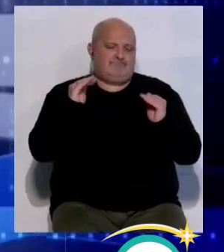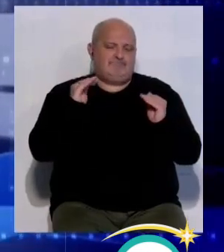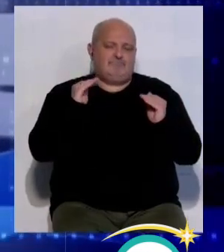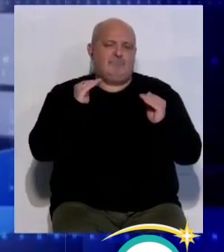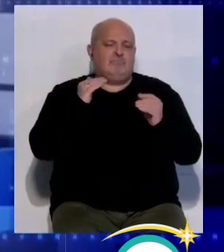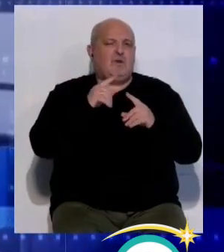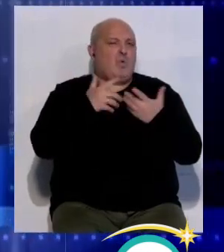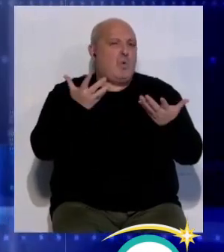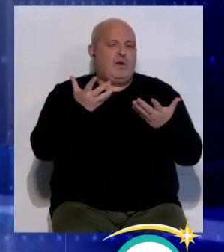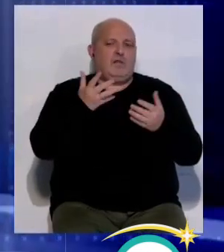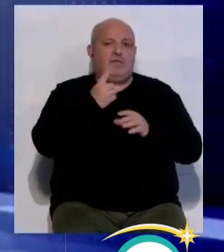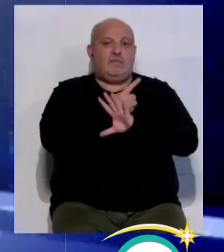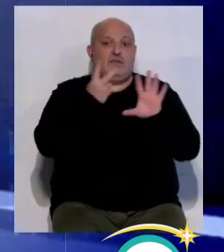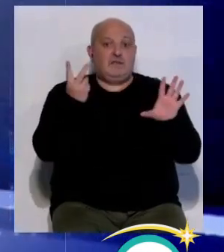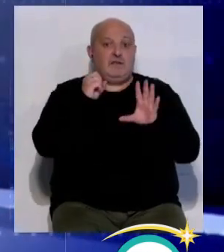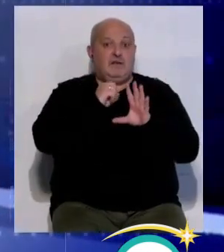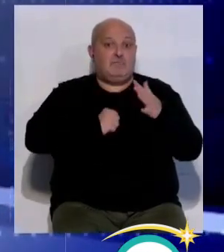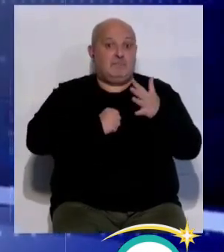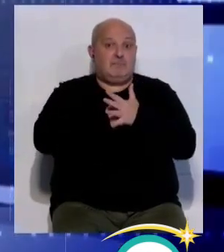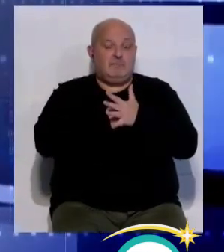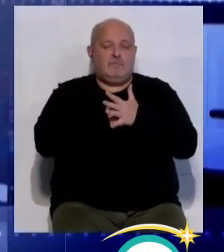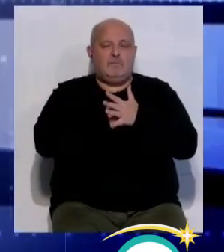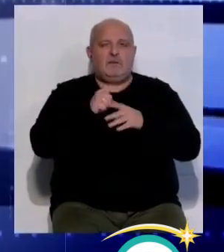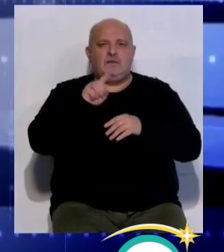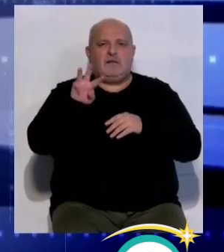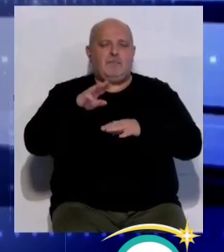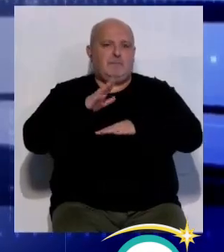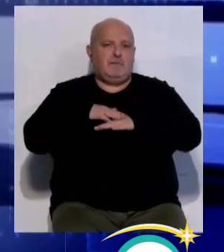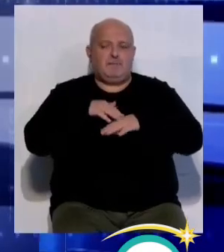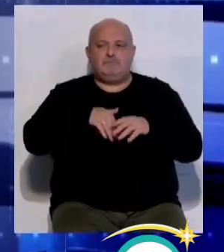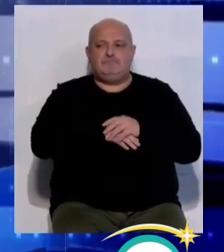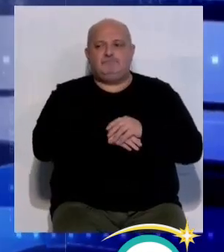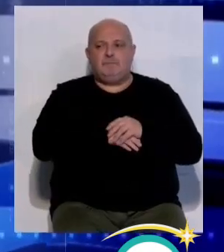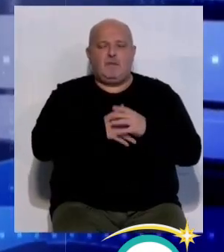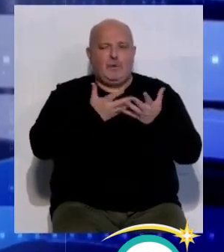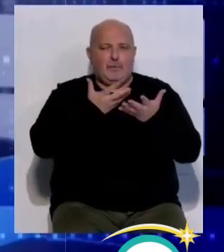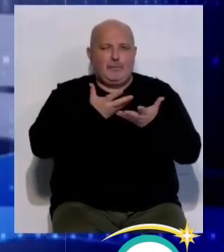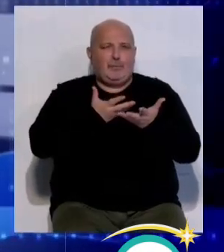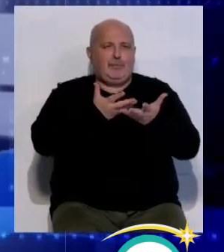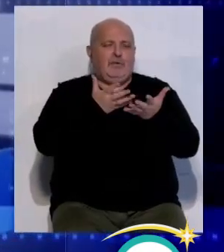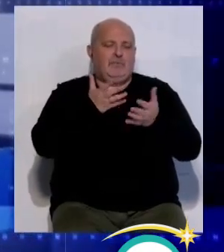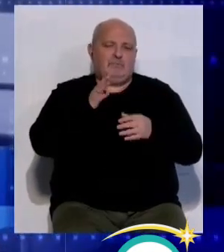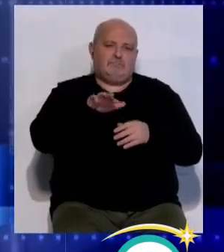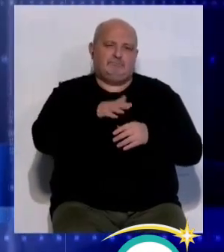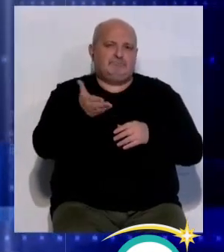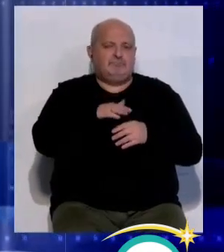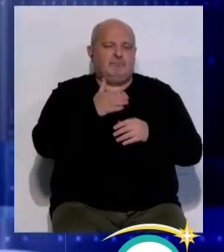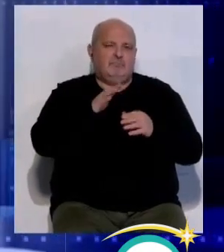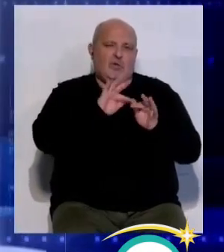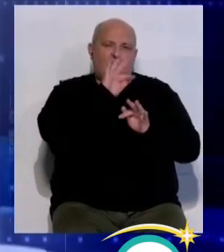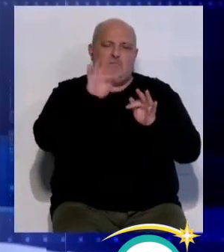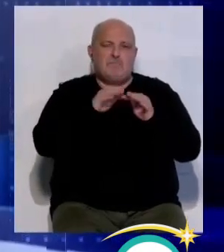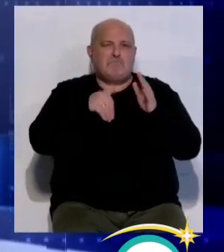del año, oscilarán entre los 17 grados de máxima y los 13 de mínima. El viento será variable durante todo el día,